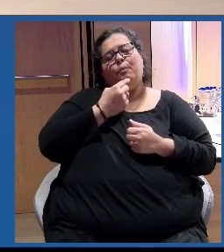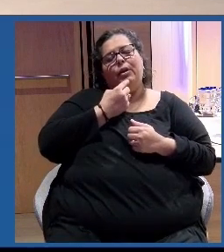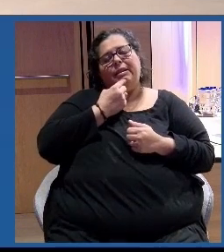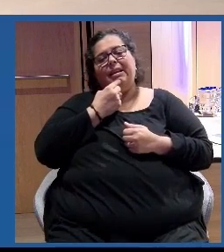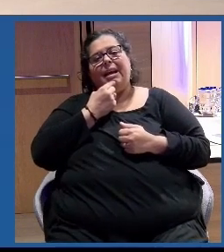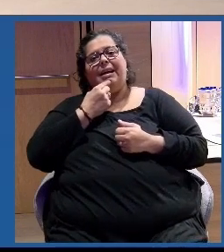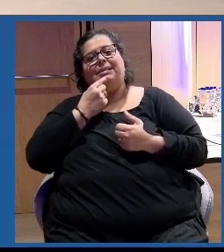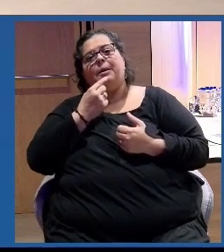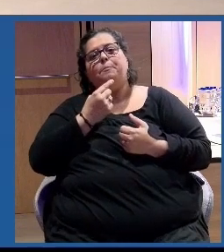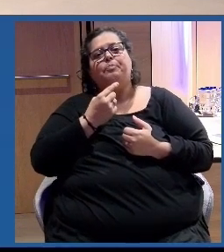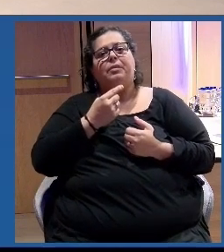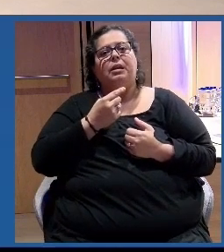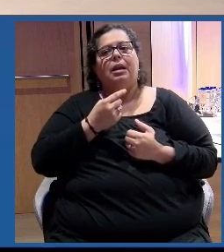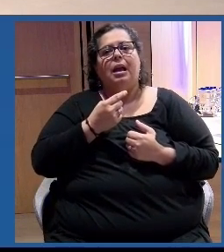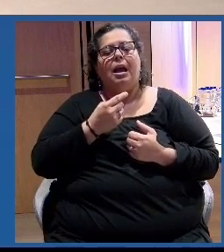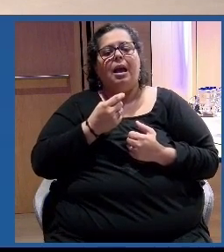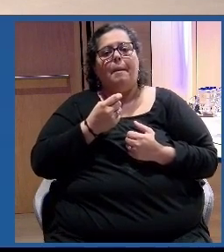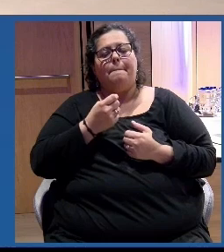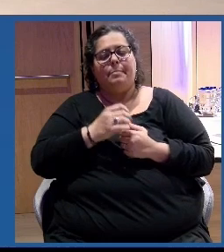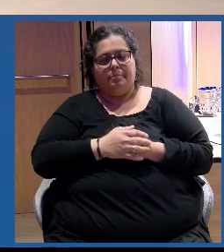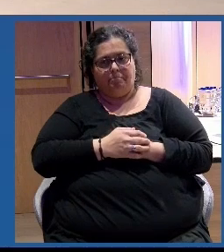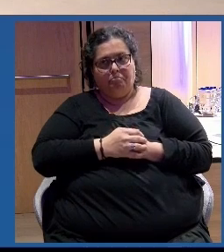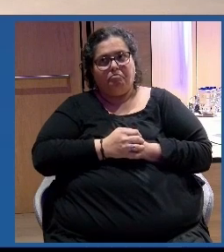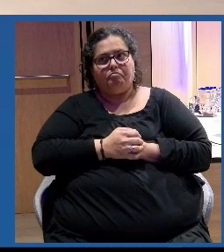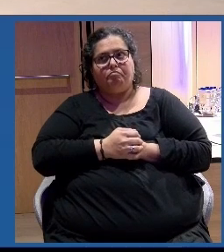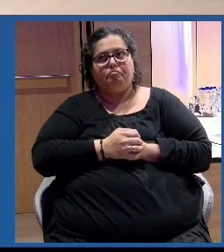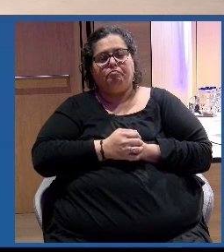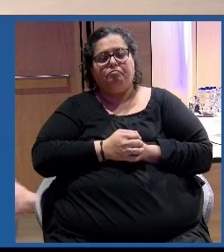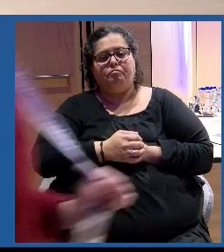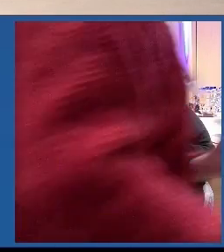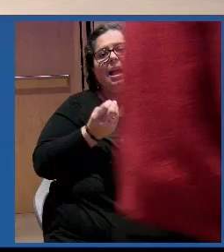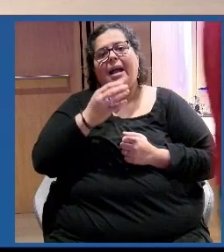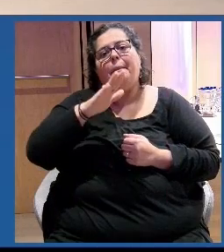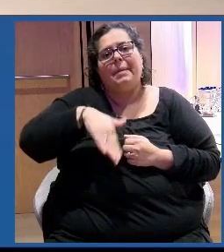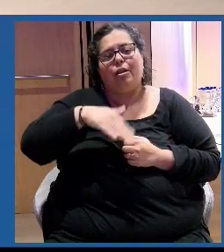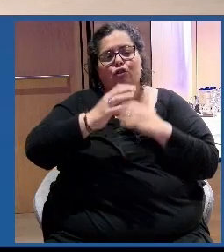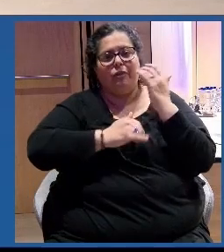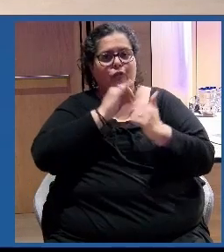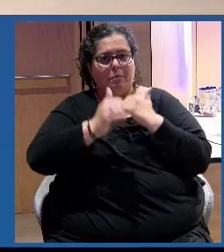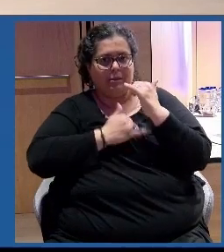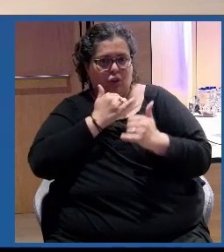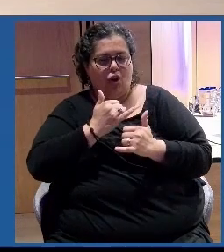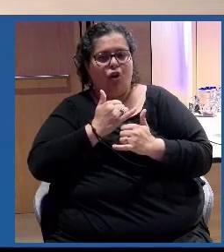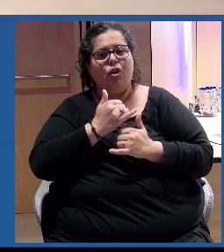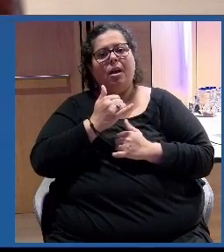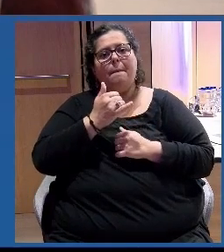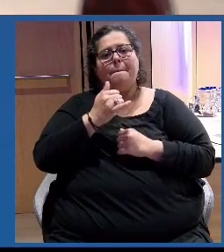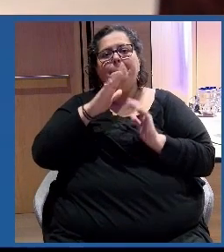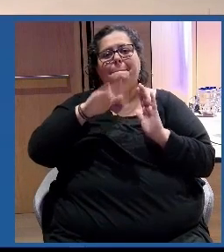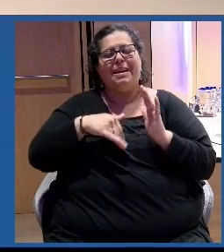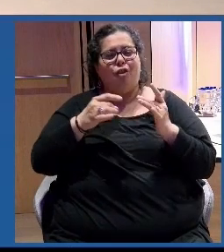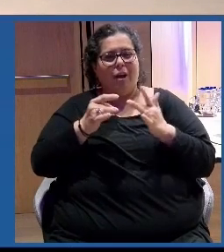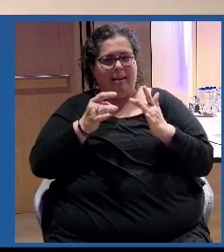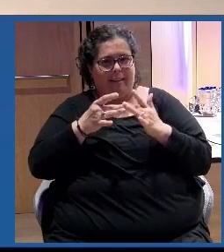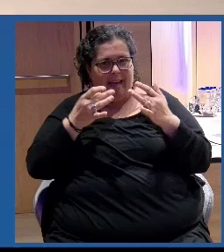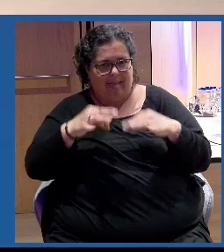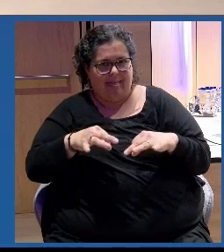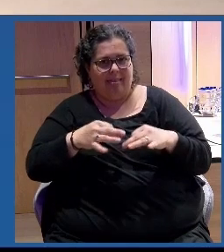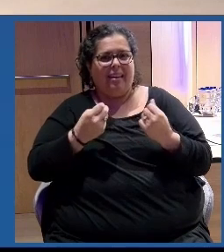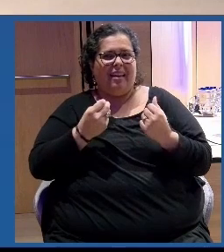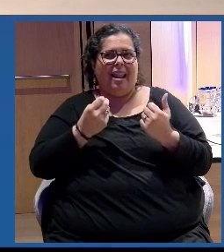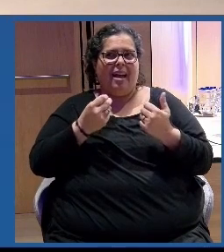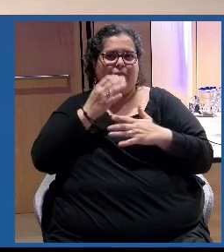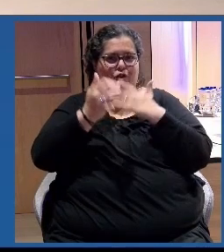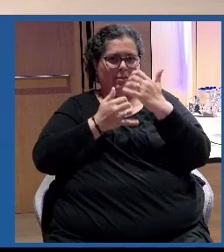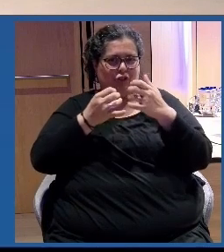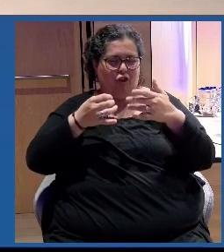términos físicos o cualitativos. Hay mucha menos información y de menor calidad, menos creíble que la información financiera, y